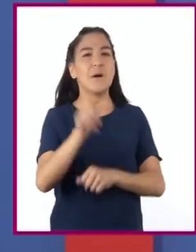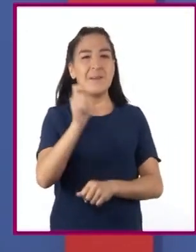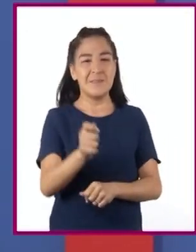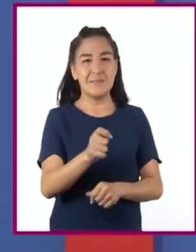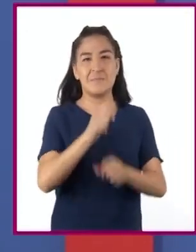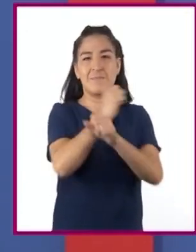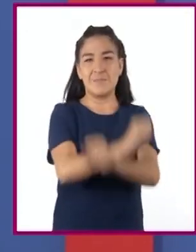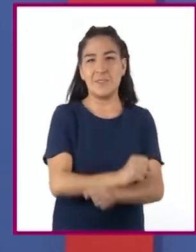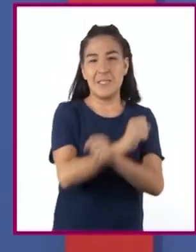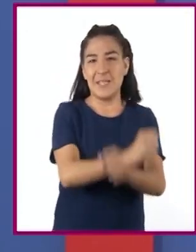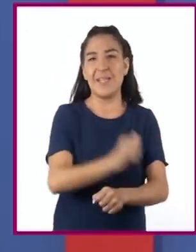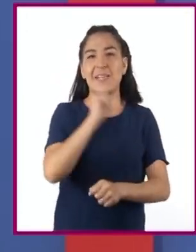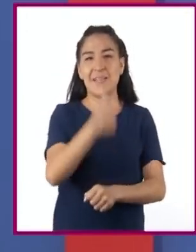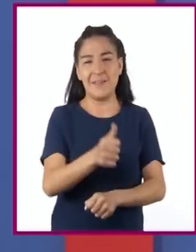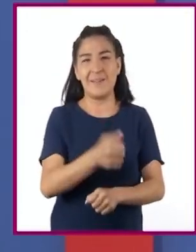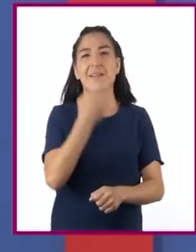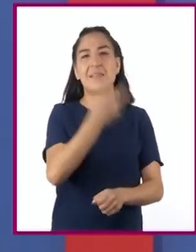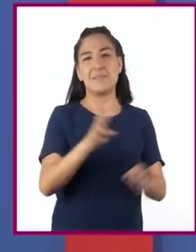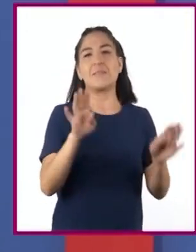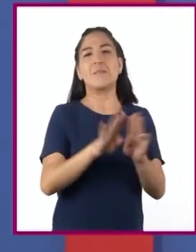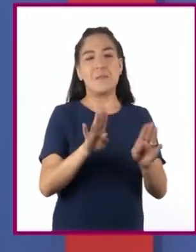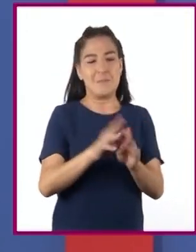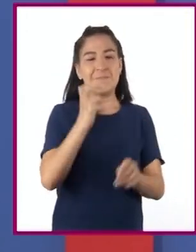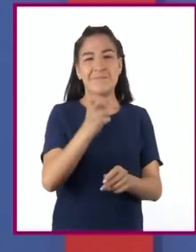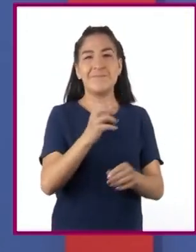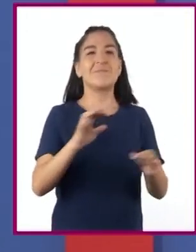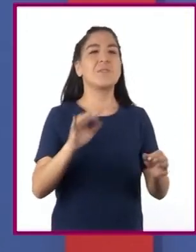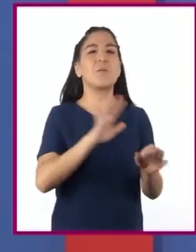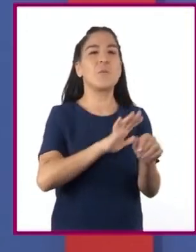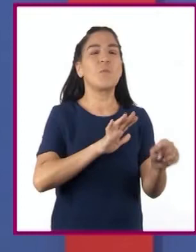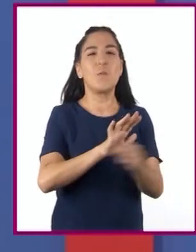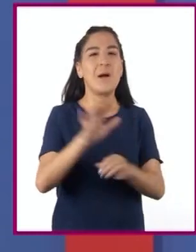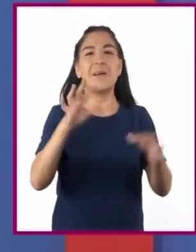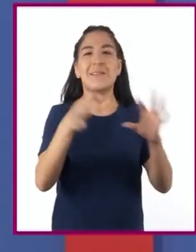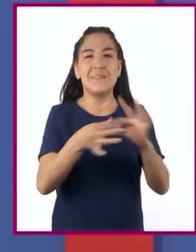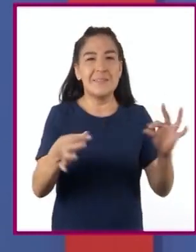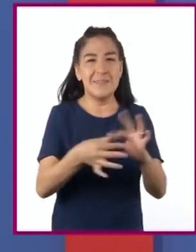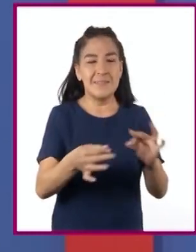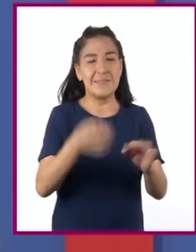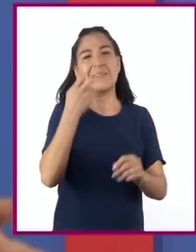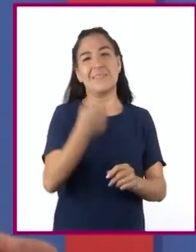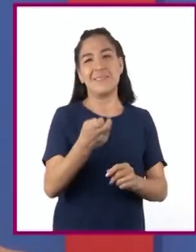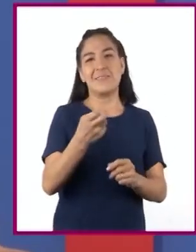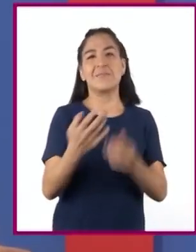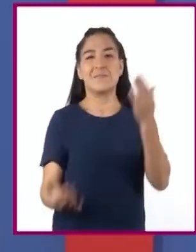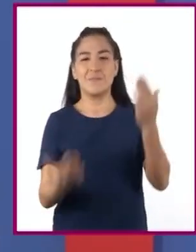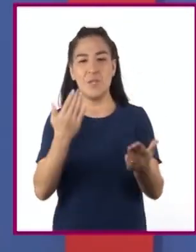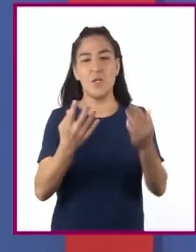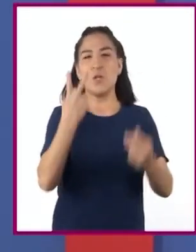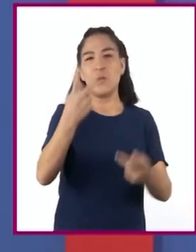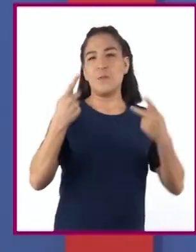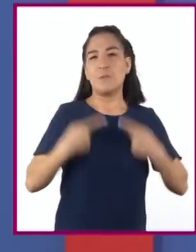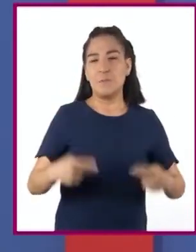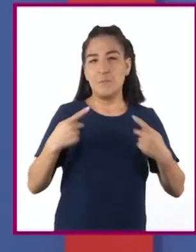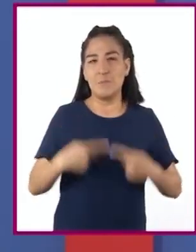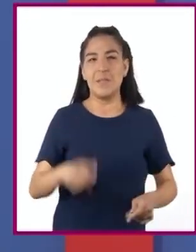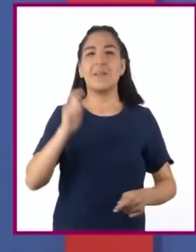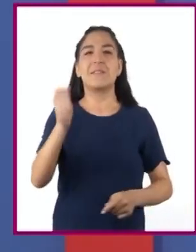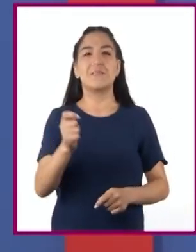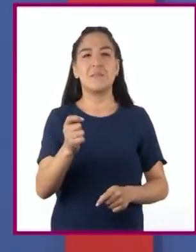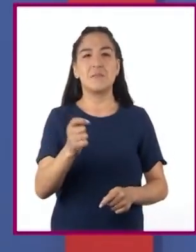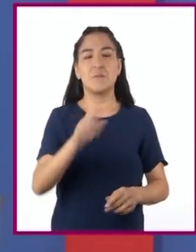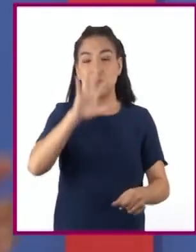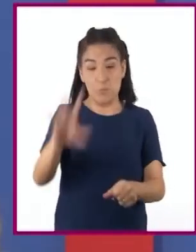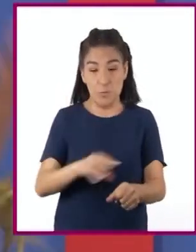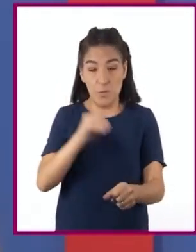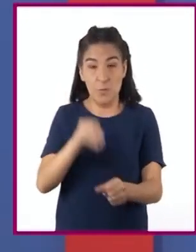esclavitud. La esclavitud se define como la relación que se establece entre dos individuos, que implica el